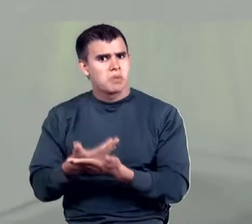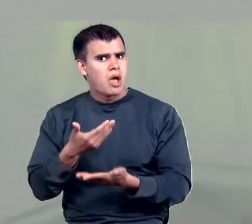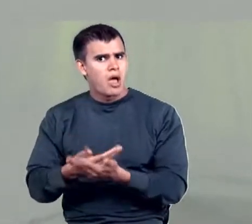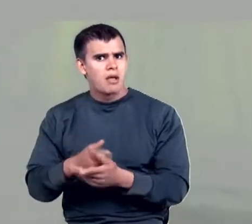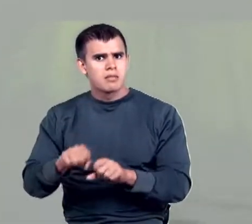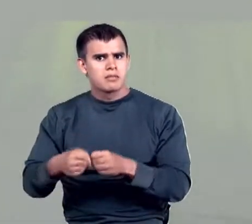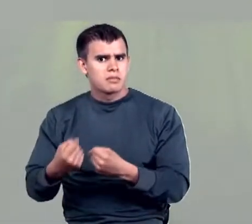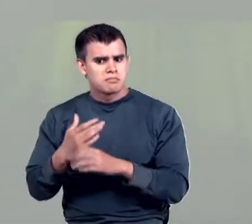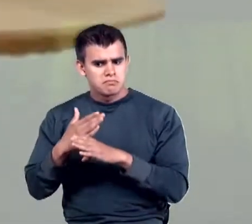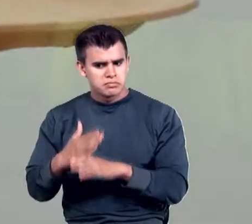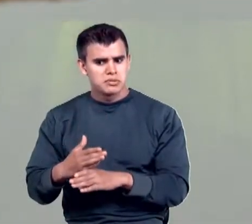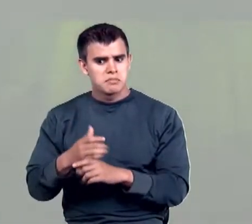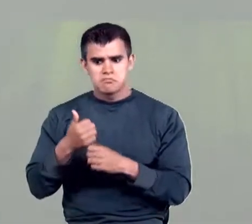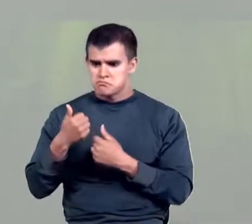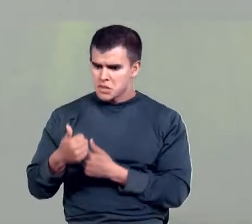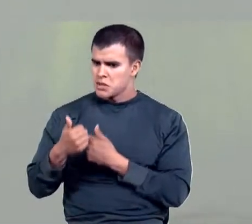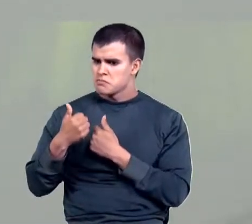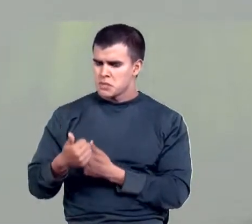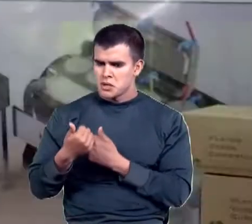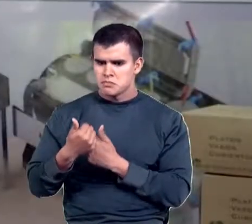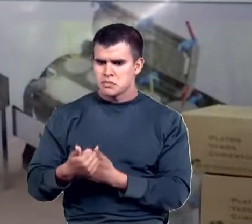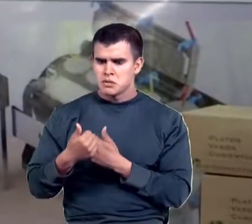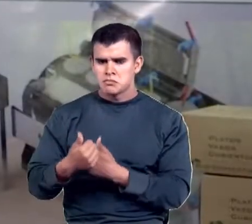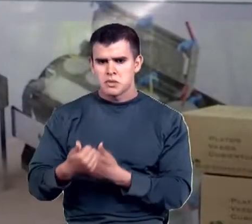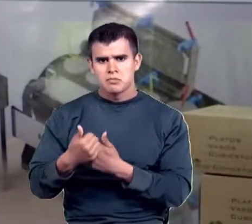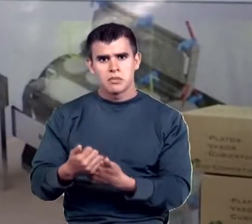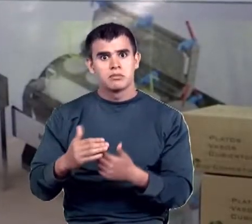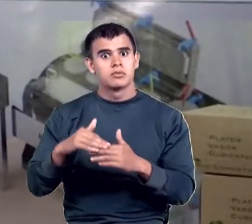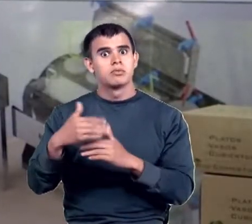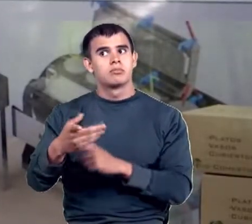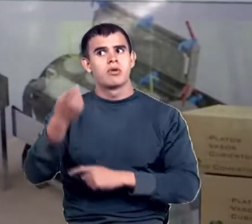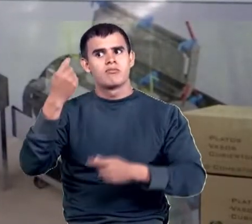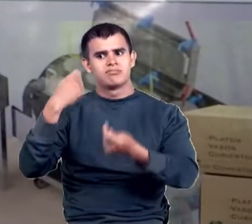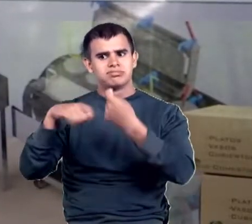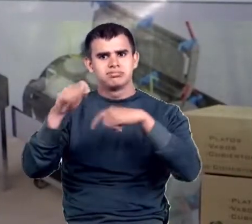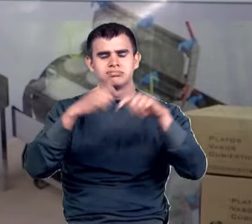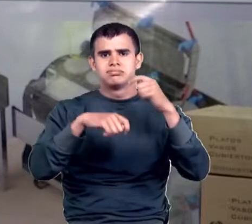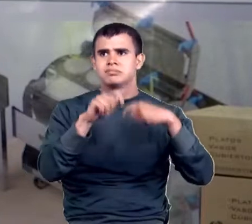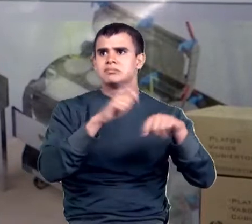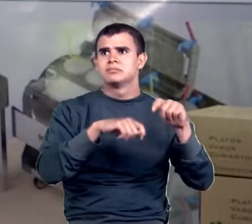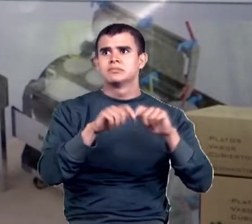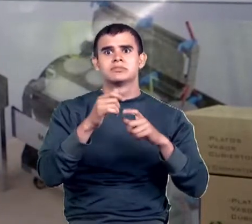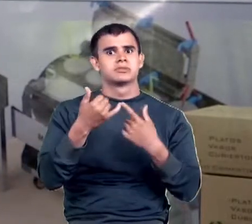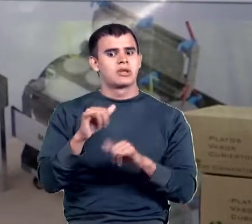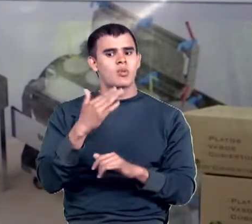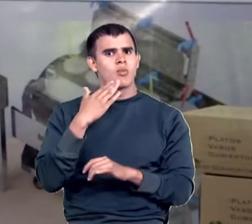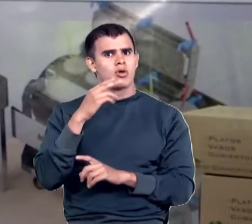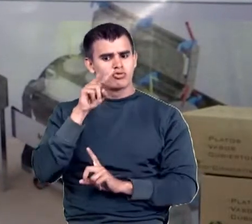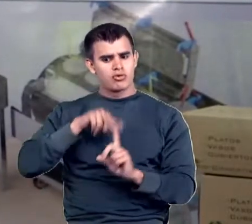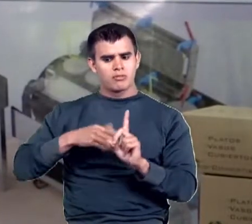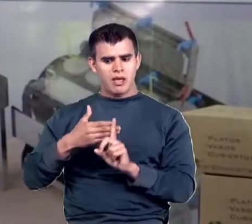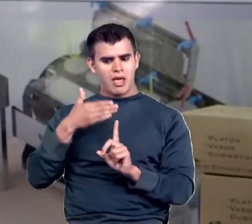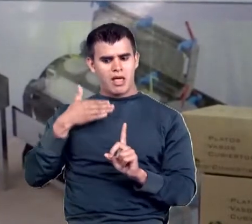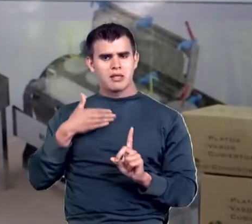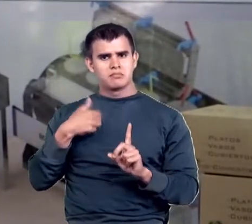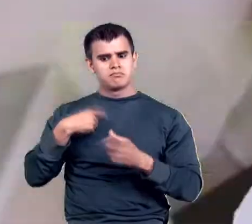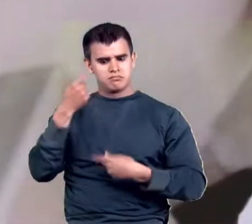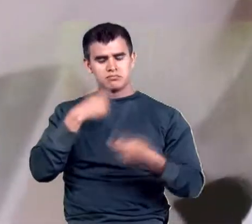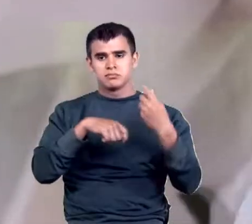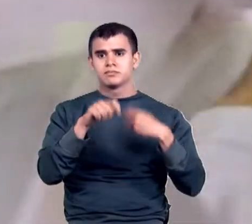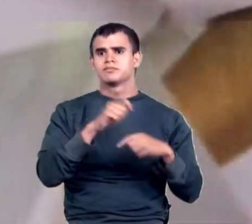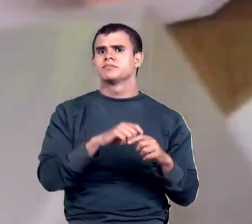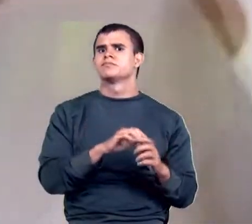que finalmente ya nos dieron todas positivas y empezamos la comercialización hace 2 meses y medio, ya empezamos la comercialización del